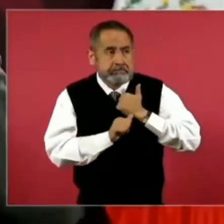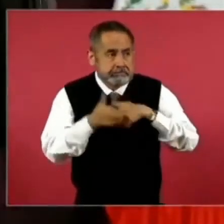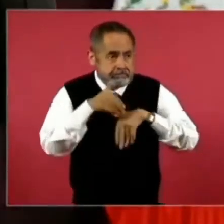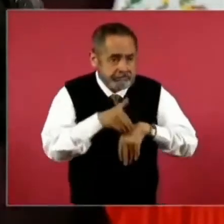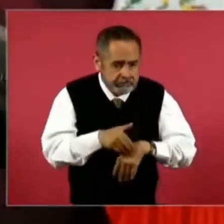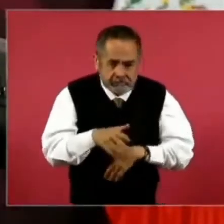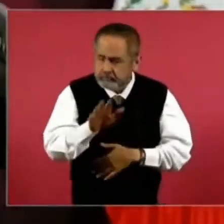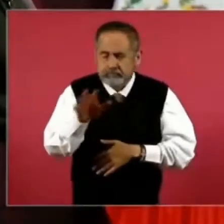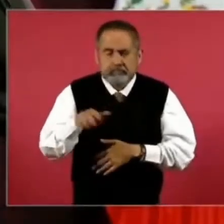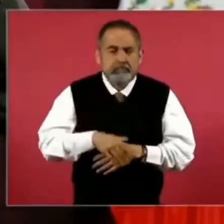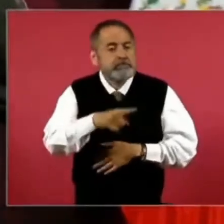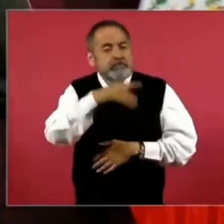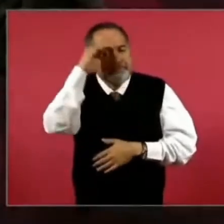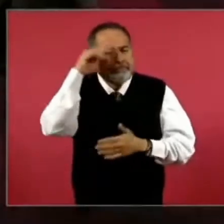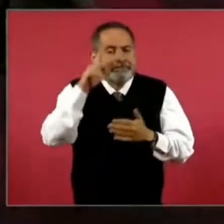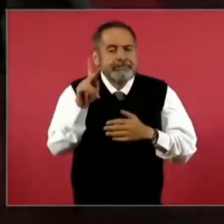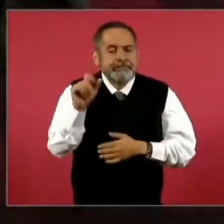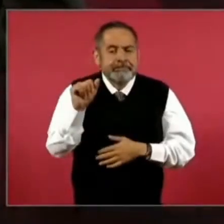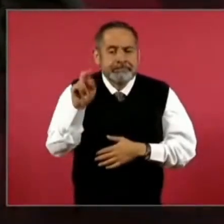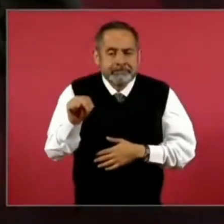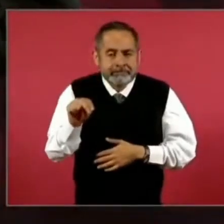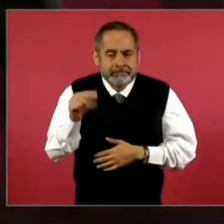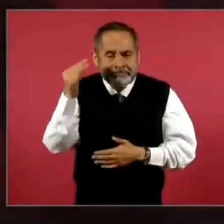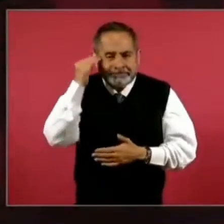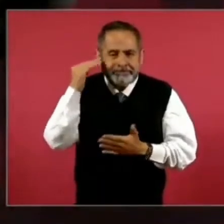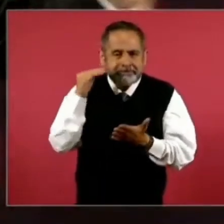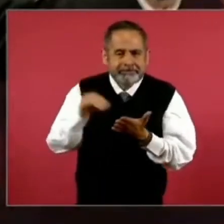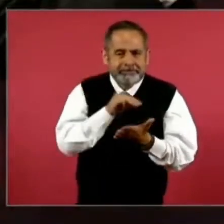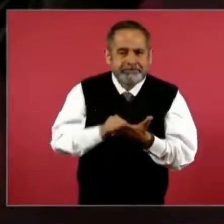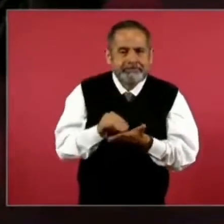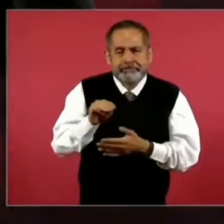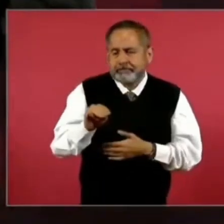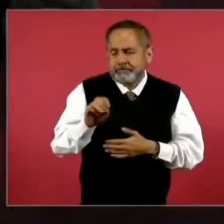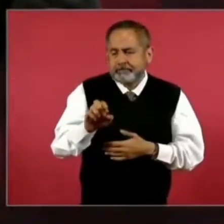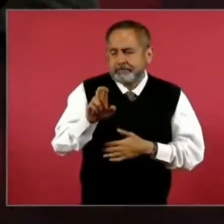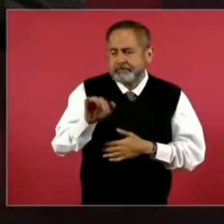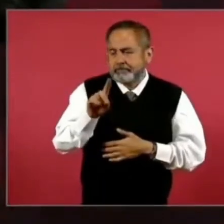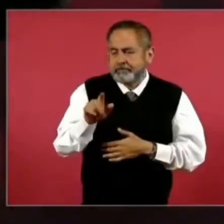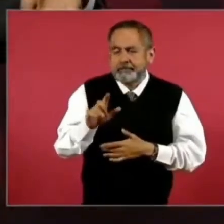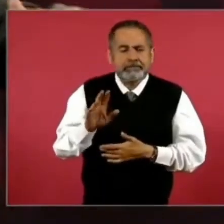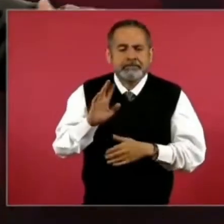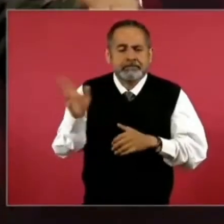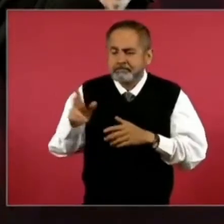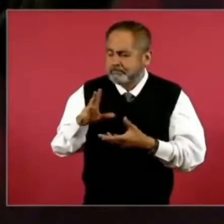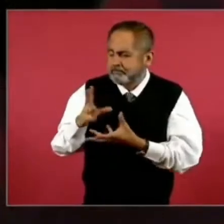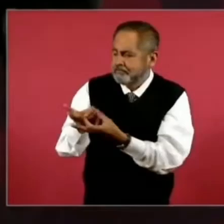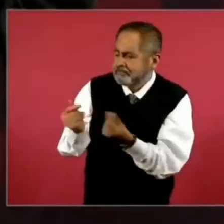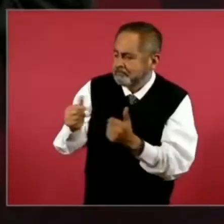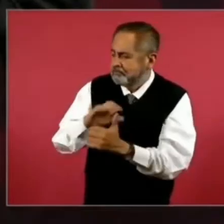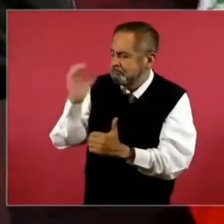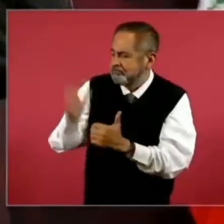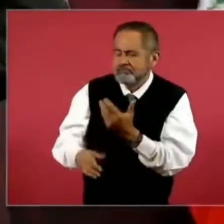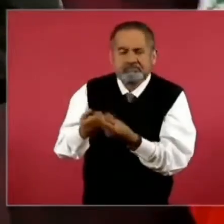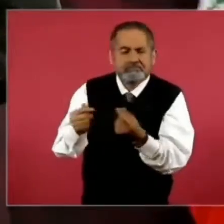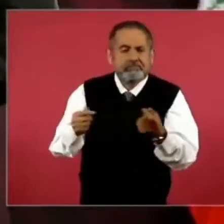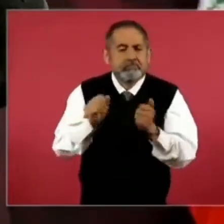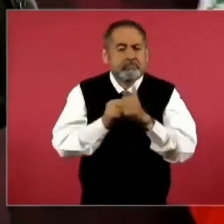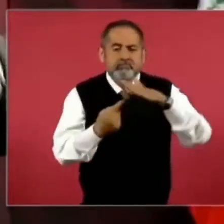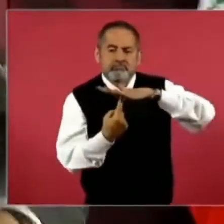y que con el Plan Mérida se resolvía todo entregándonos helicópteros